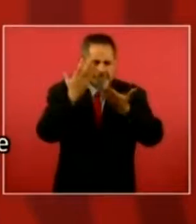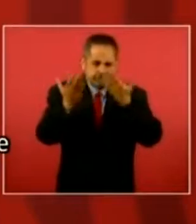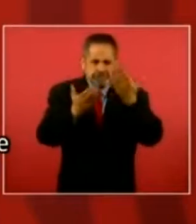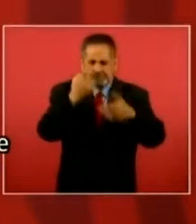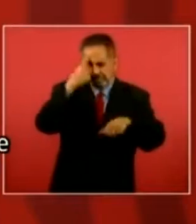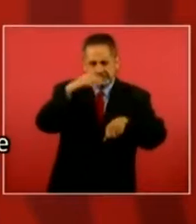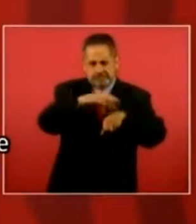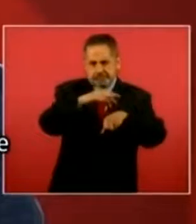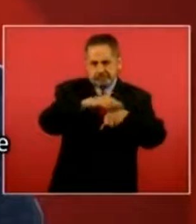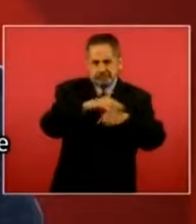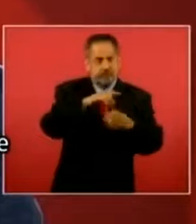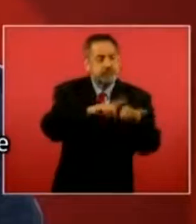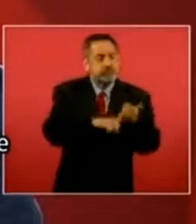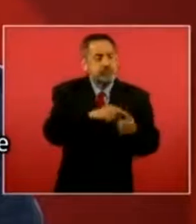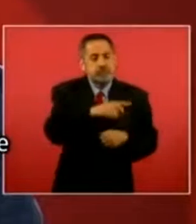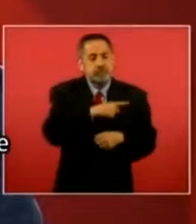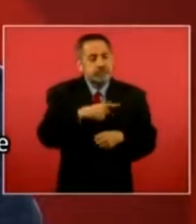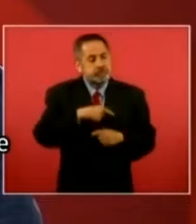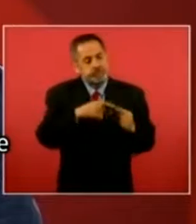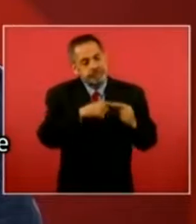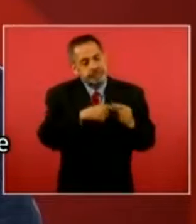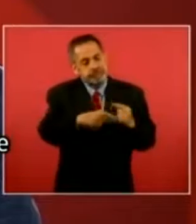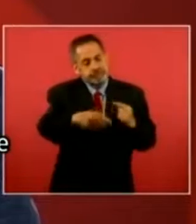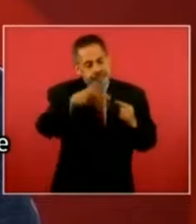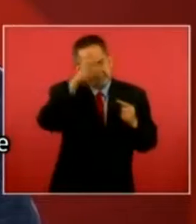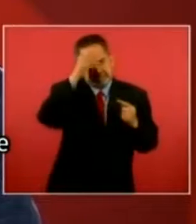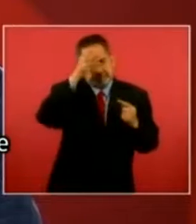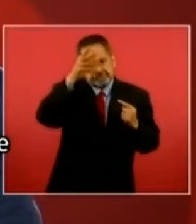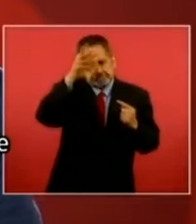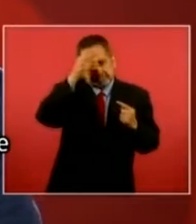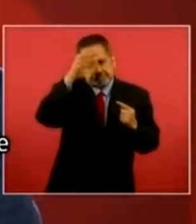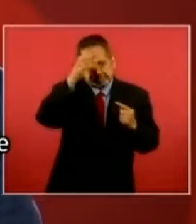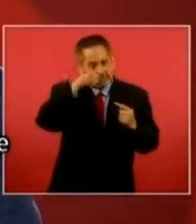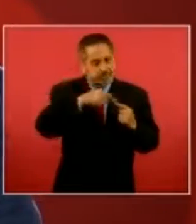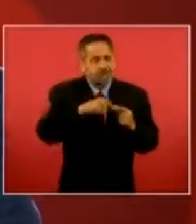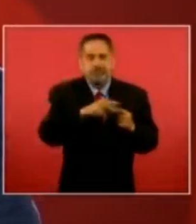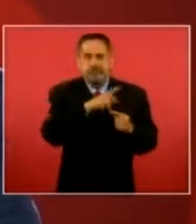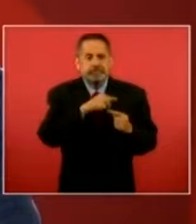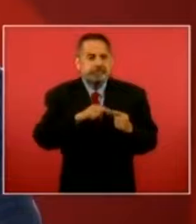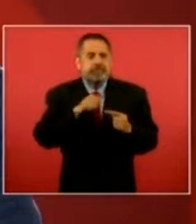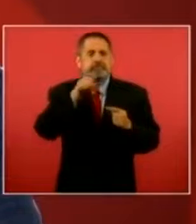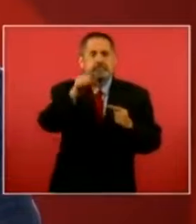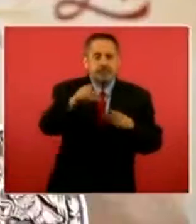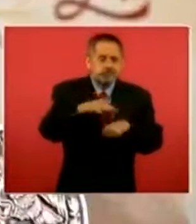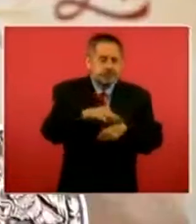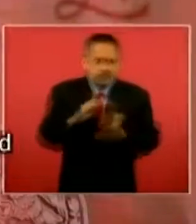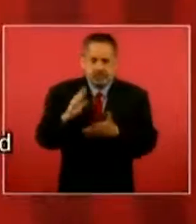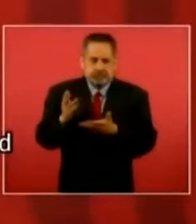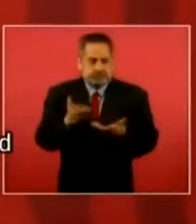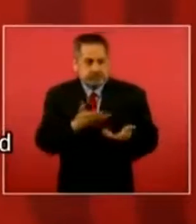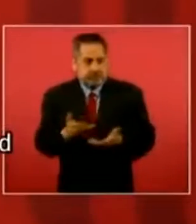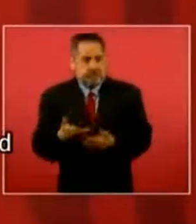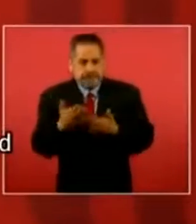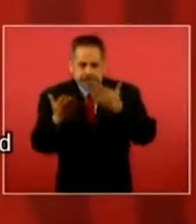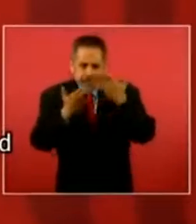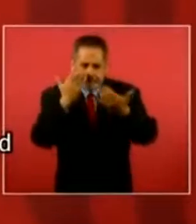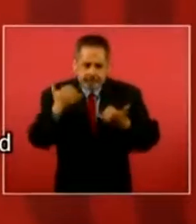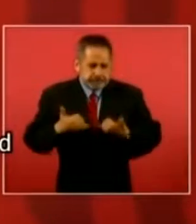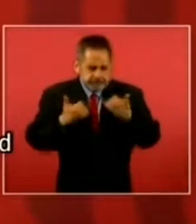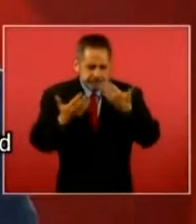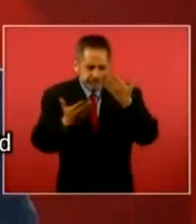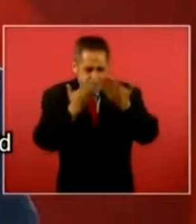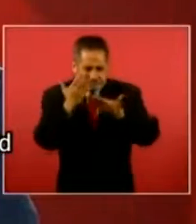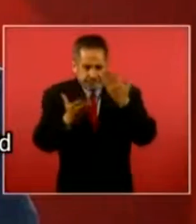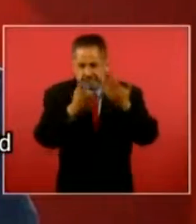que terminar su aprendizaje precisamente con prácticas, con presencia social. Esto es, por lo